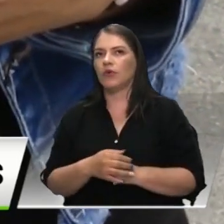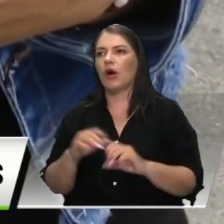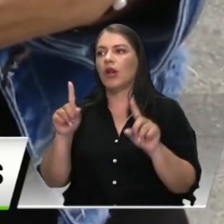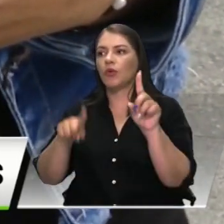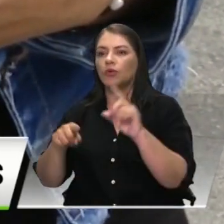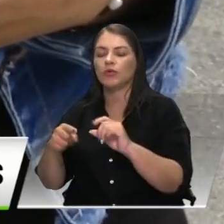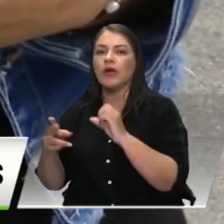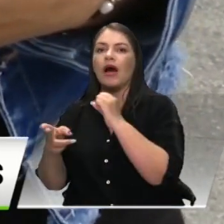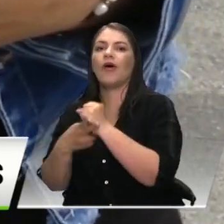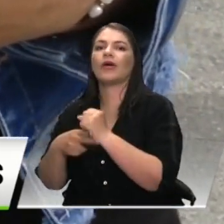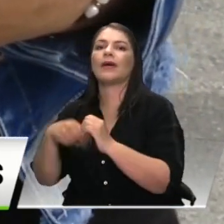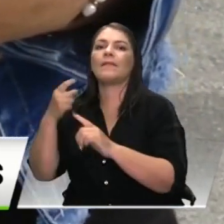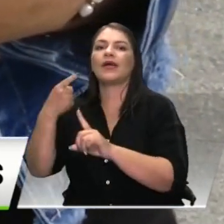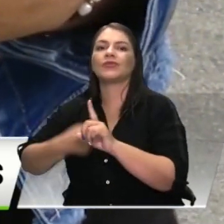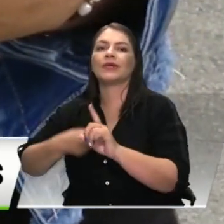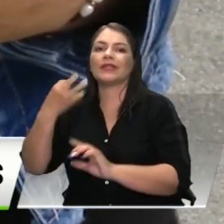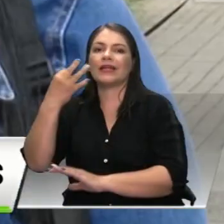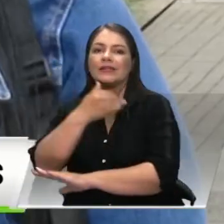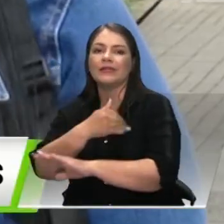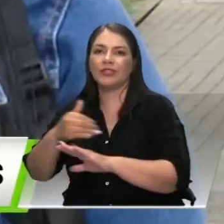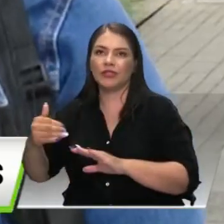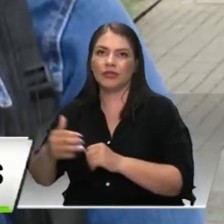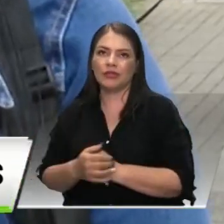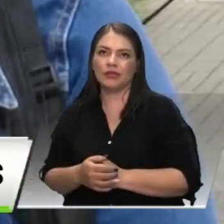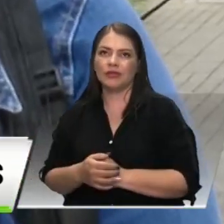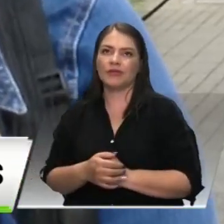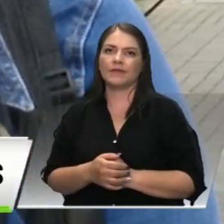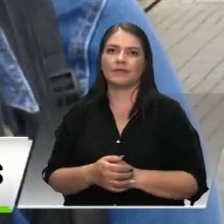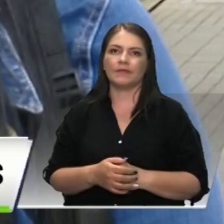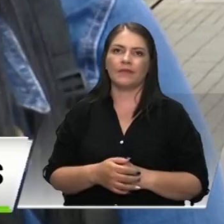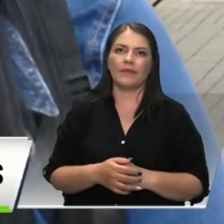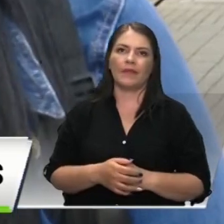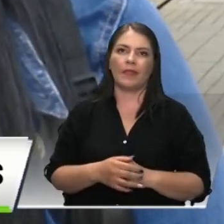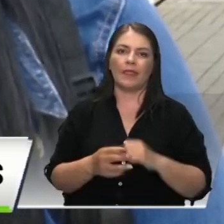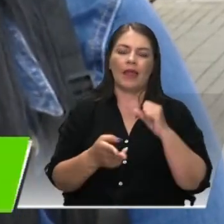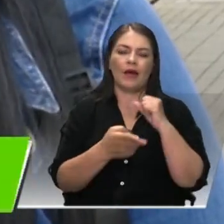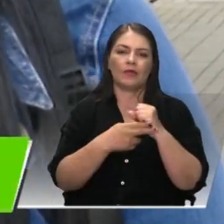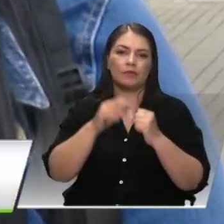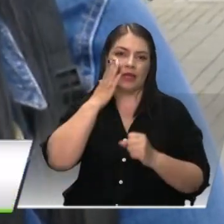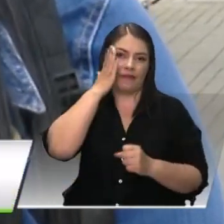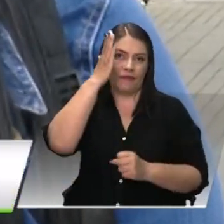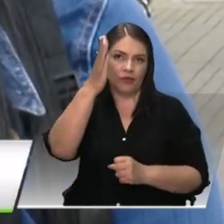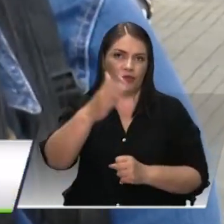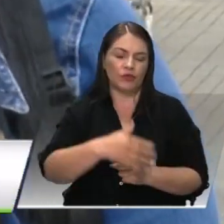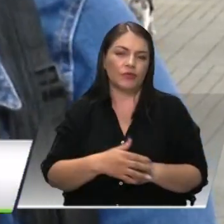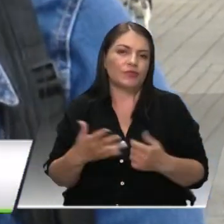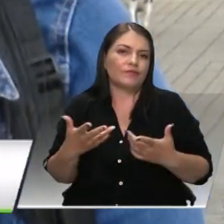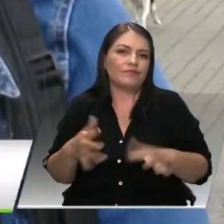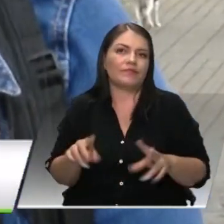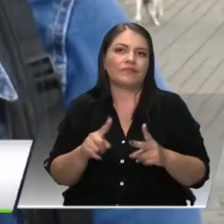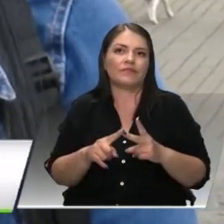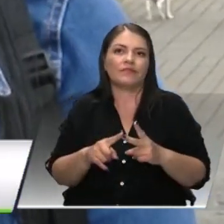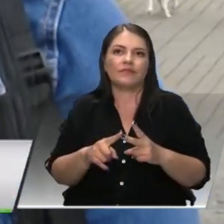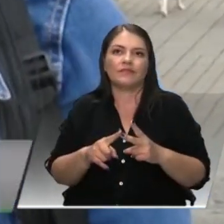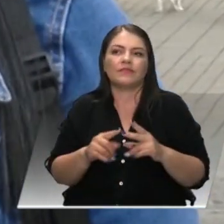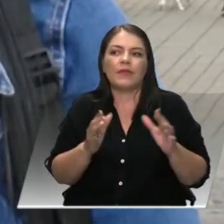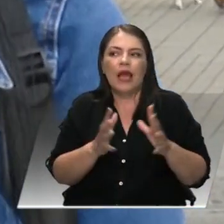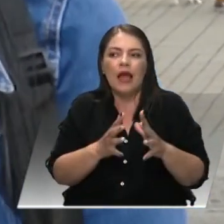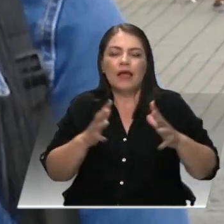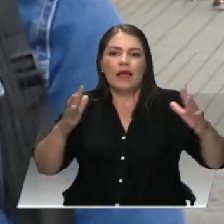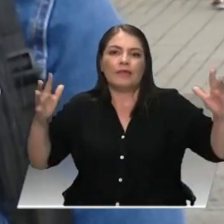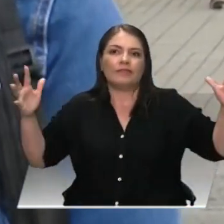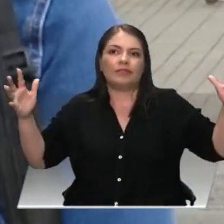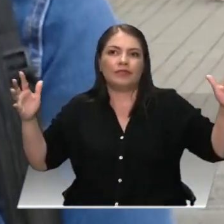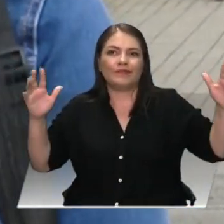millones de pesos mensuales en el estrato 6. El ahorro es para el pensar en el mañana, sea para lo que se quiera, para algo pequeño, mediano